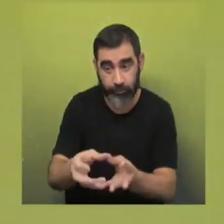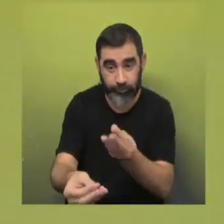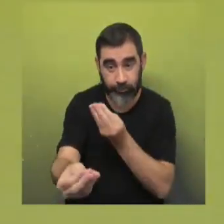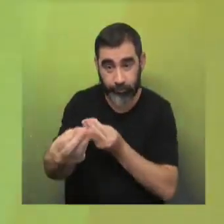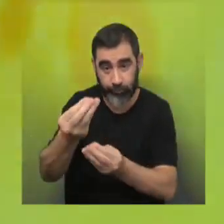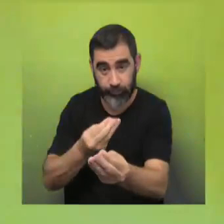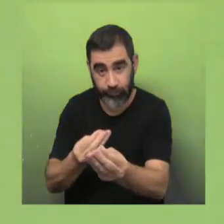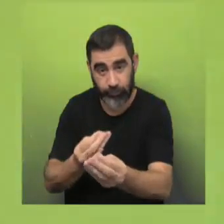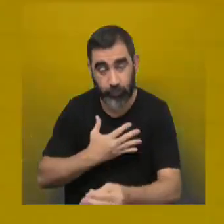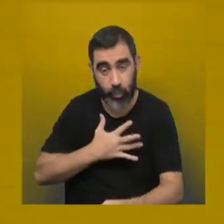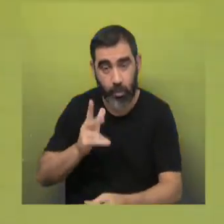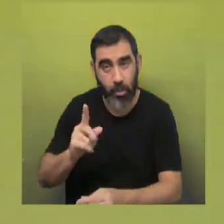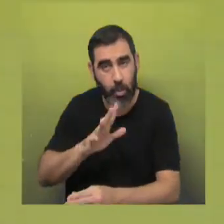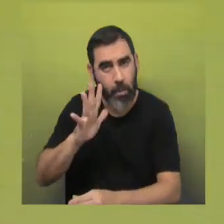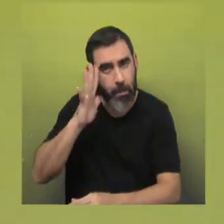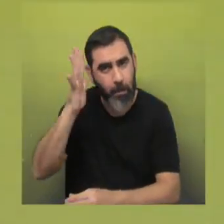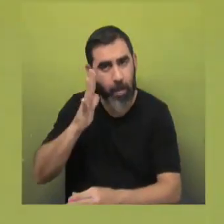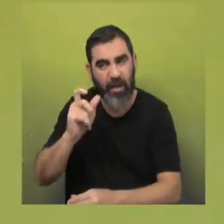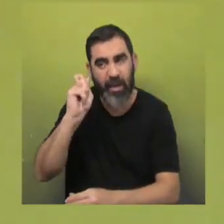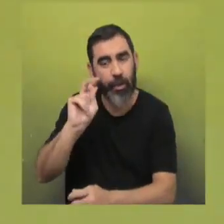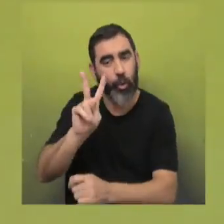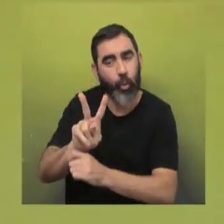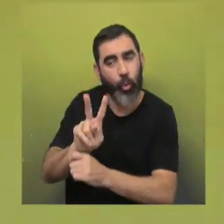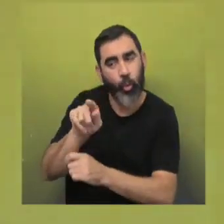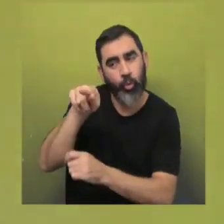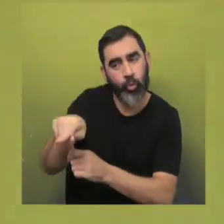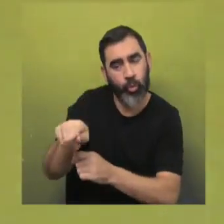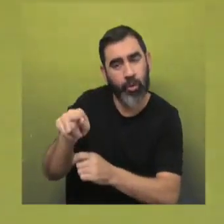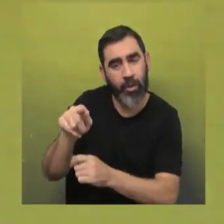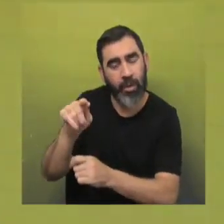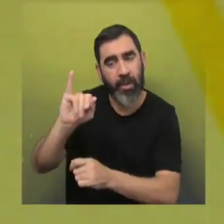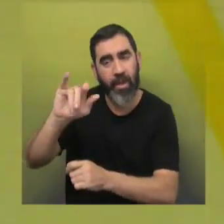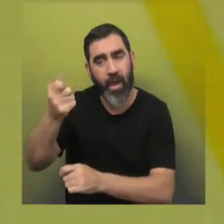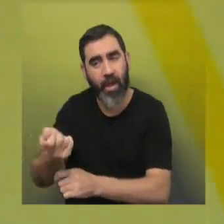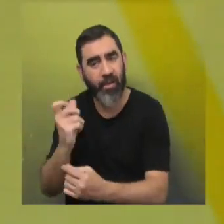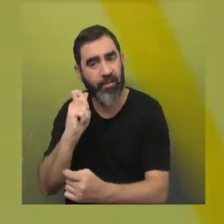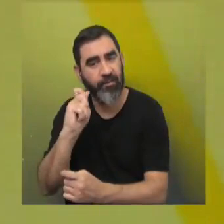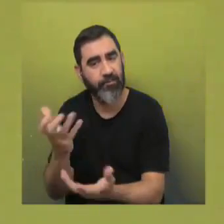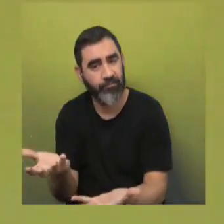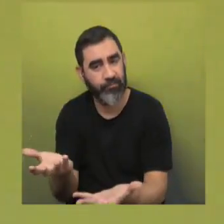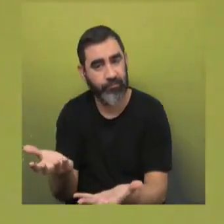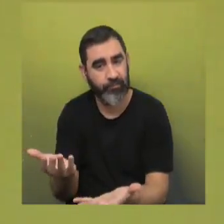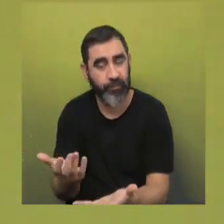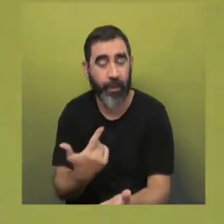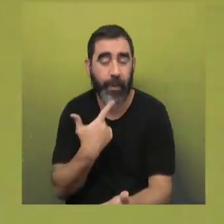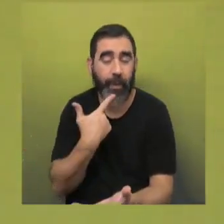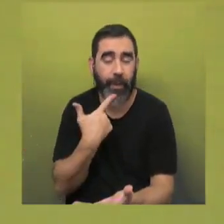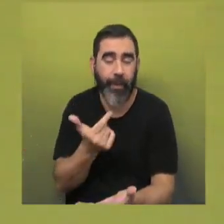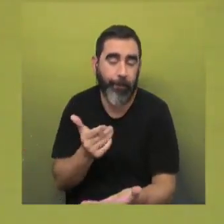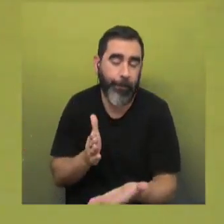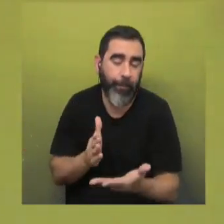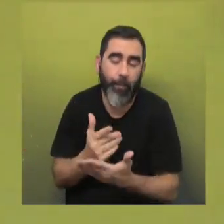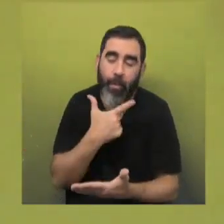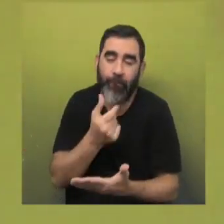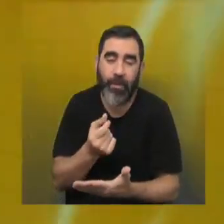casos, nunca se nos ocurrió pensar quién controla a la inteligencia artificial, ¿no? Y el ejemplo que siempre nos resultó más fácil y el